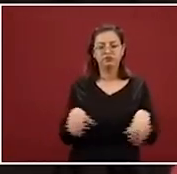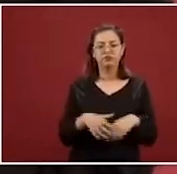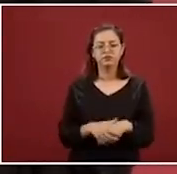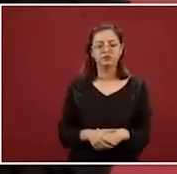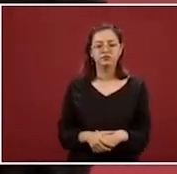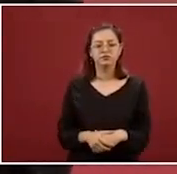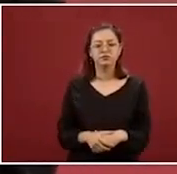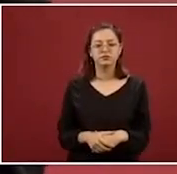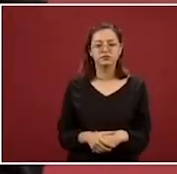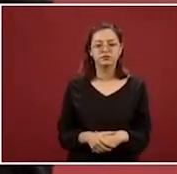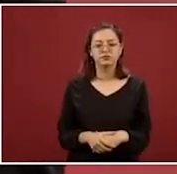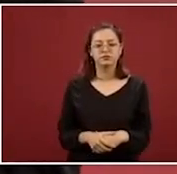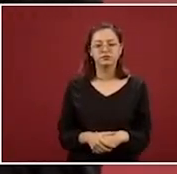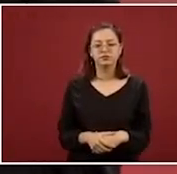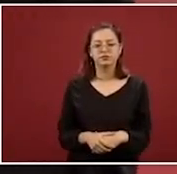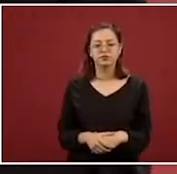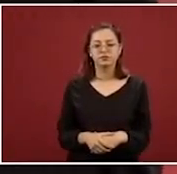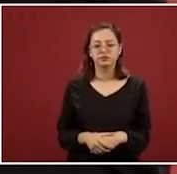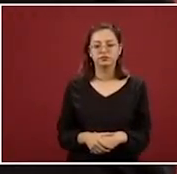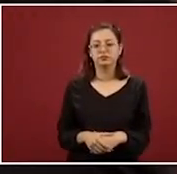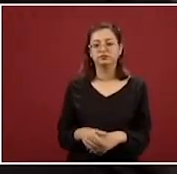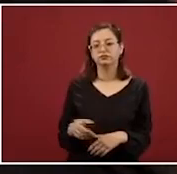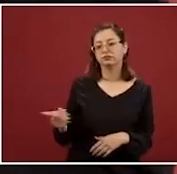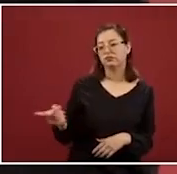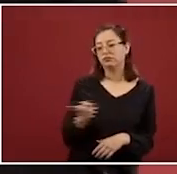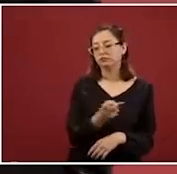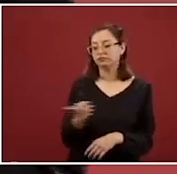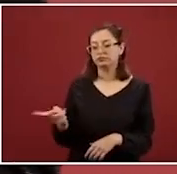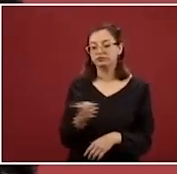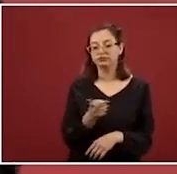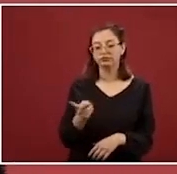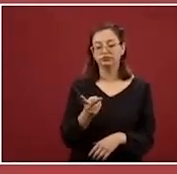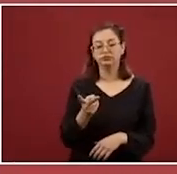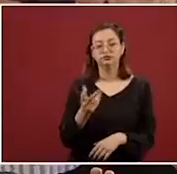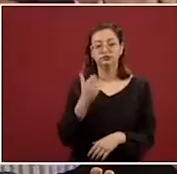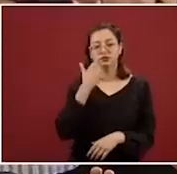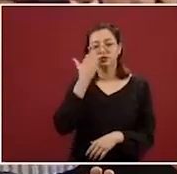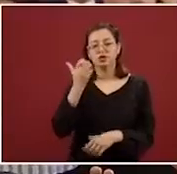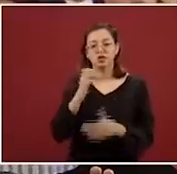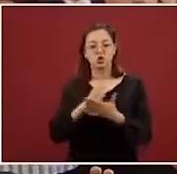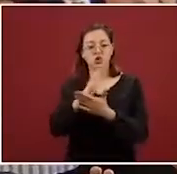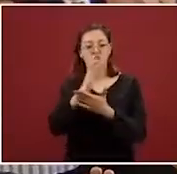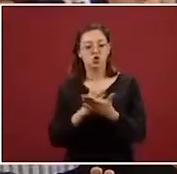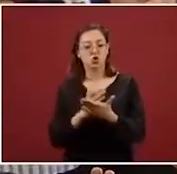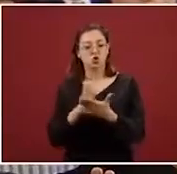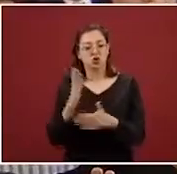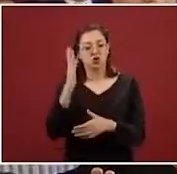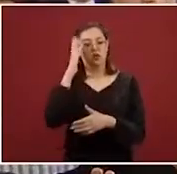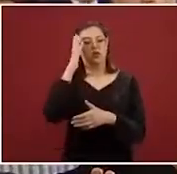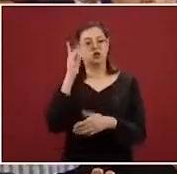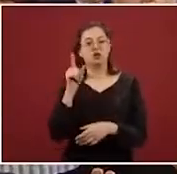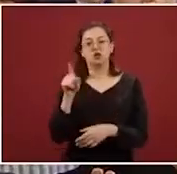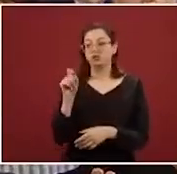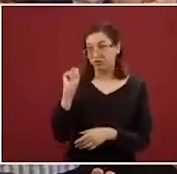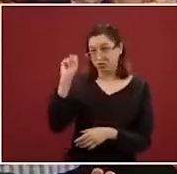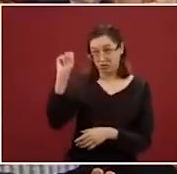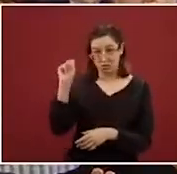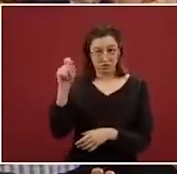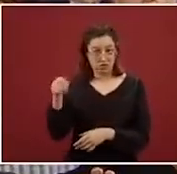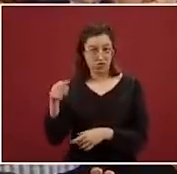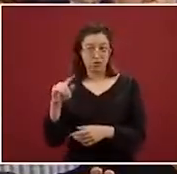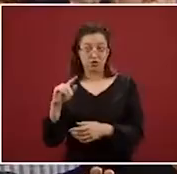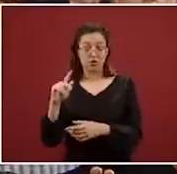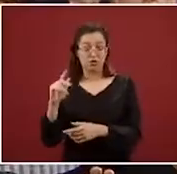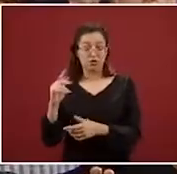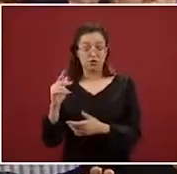están demandando la titularidad del contrato. Pero uno es sindicato patronal, presidente. Sí, pero eso está